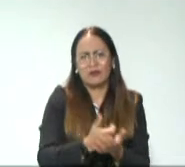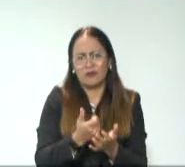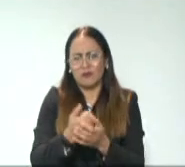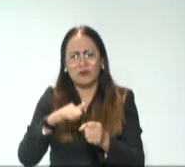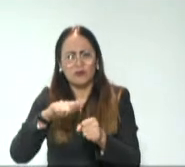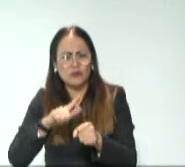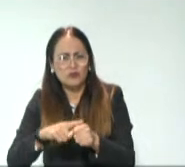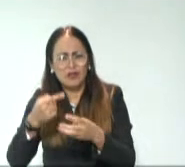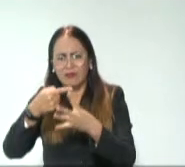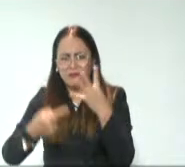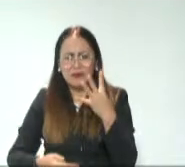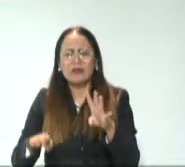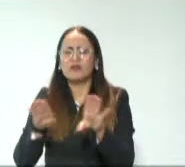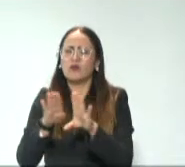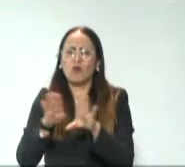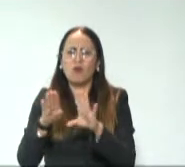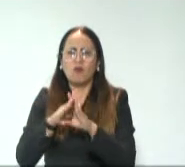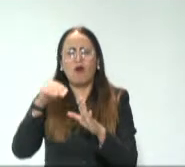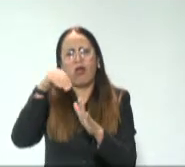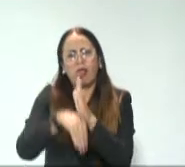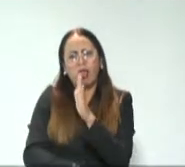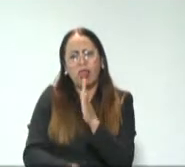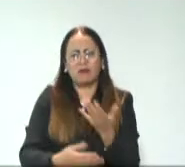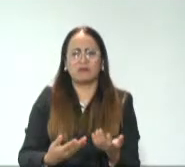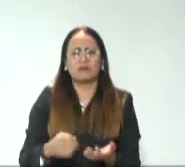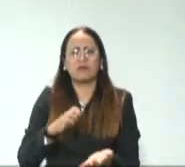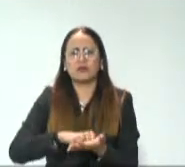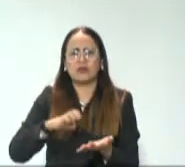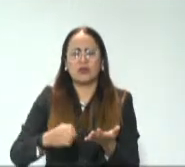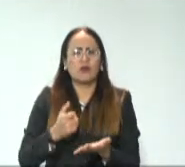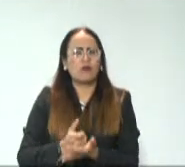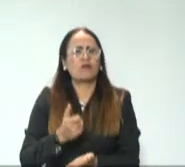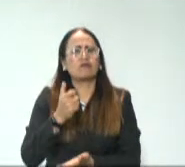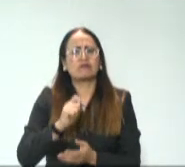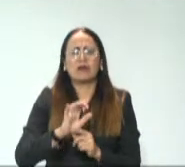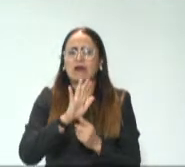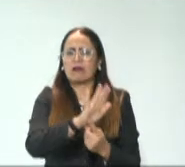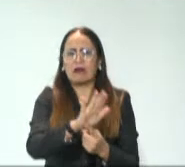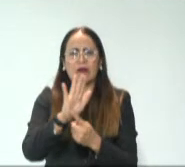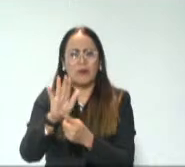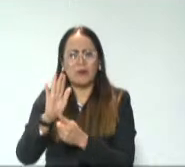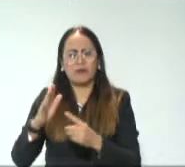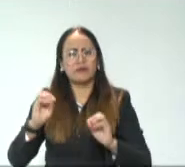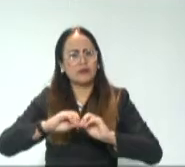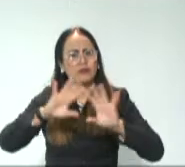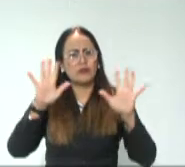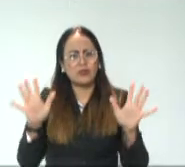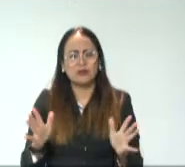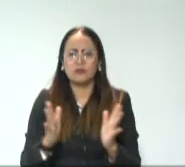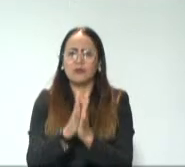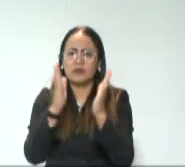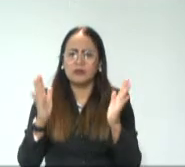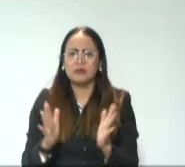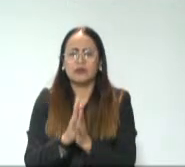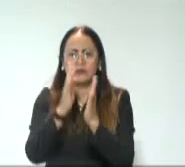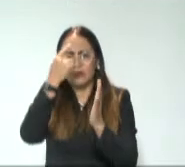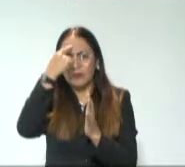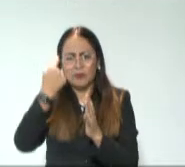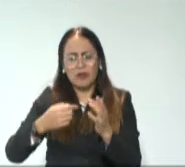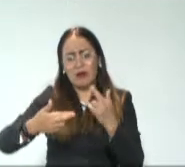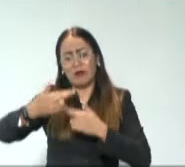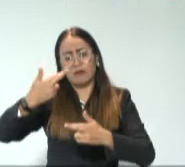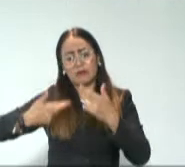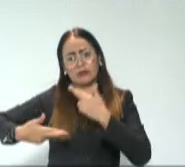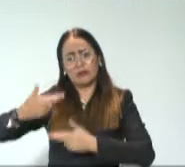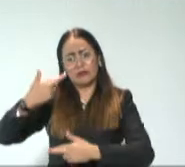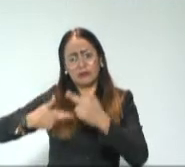sistemas institucionales nacionales como lo es la rendición de cuentas la transparencia y la participación a fin de evitar la reversión en